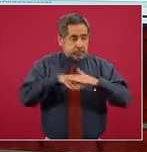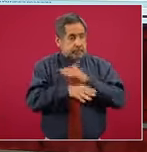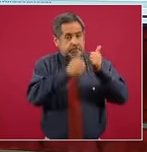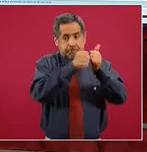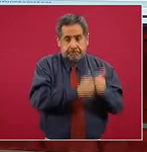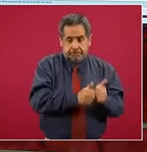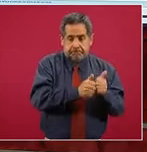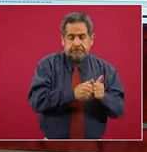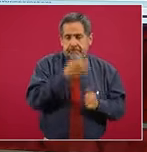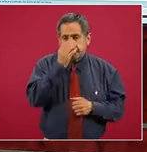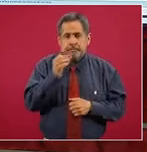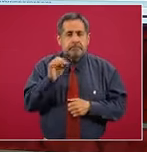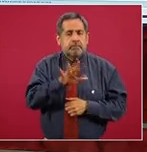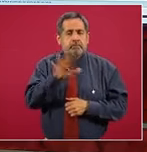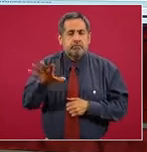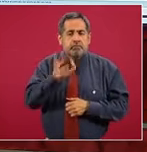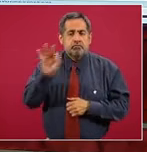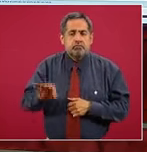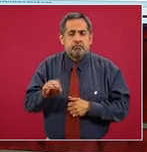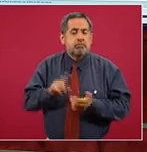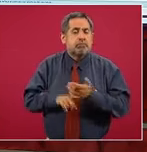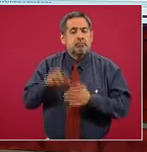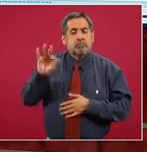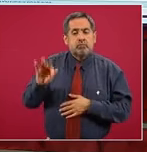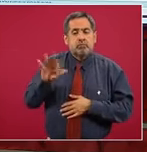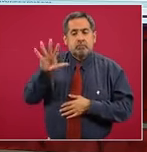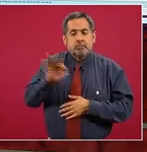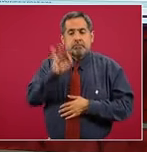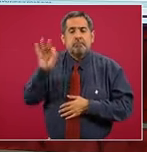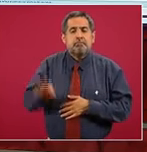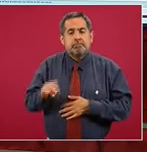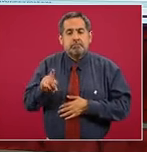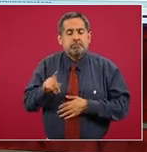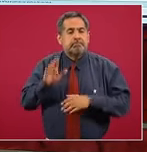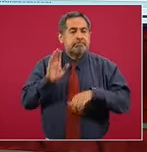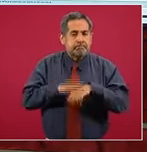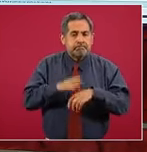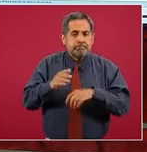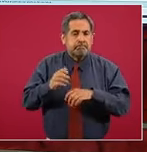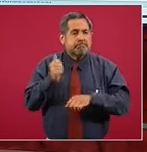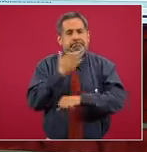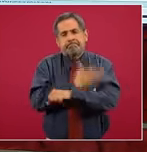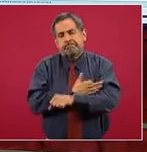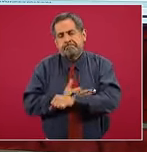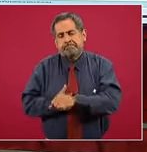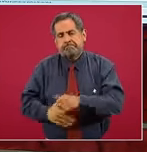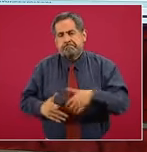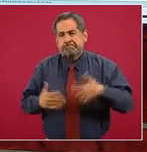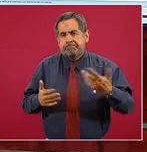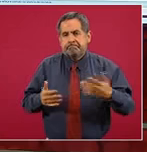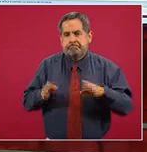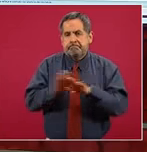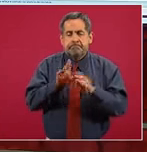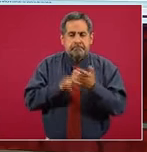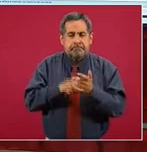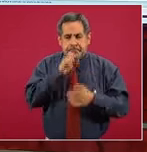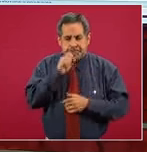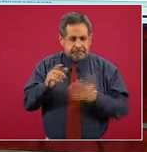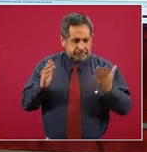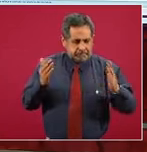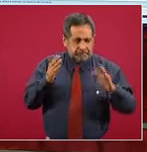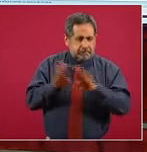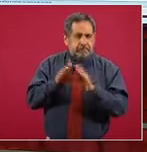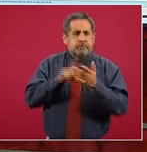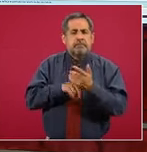solamente fue del 55%, 45% de ellos llegaron de forma tardía. Y lo mismo pasa cuando comparamos